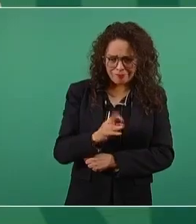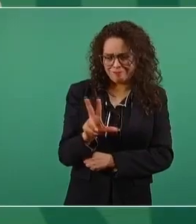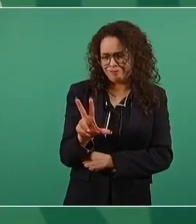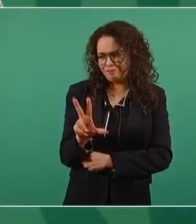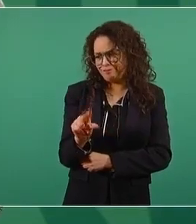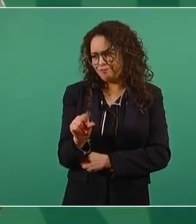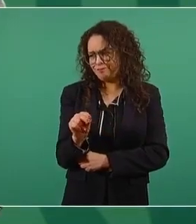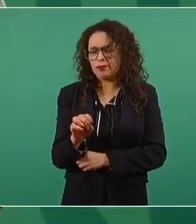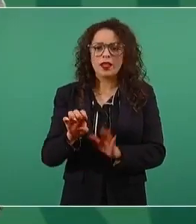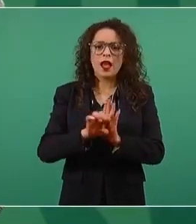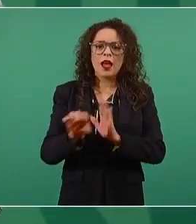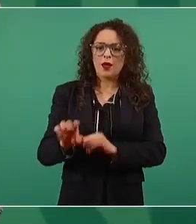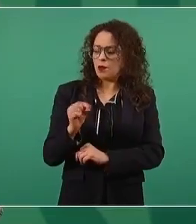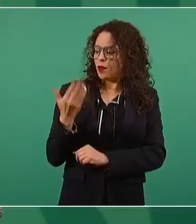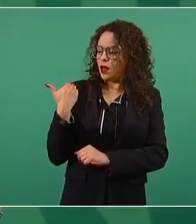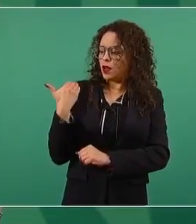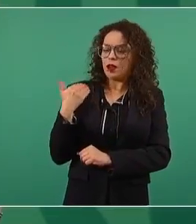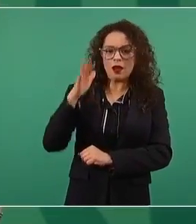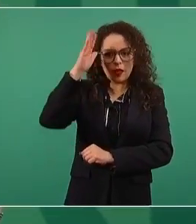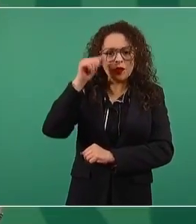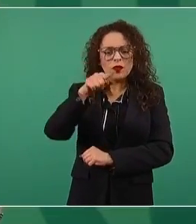acuerdan lo que decía Claudio?